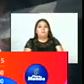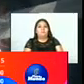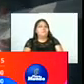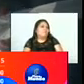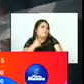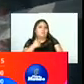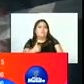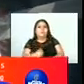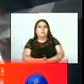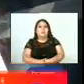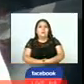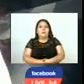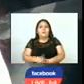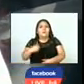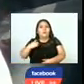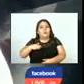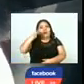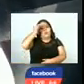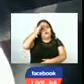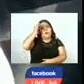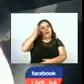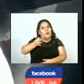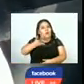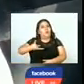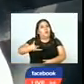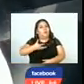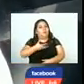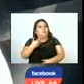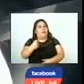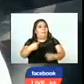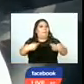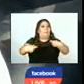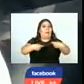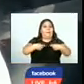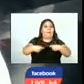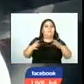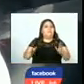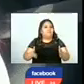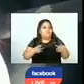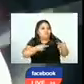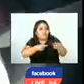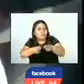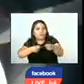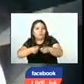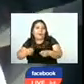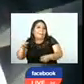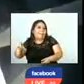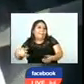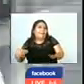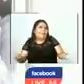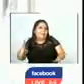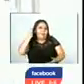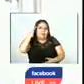bien porque creo que vamos a tener un poquito más de control en cuanto a las cosas que se hacen mal.